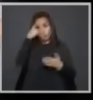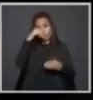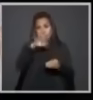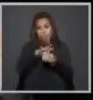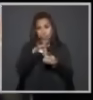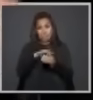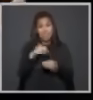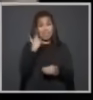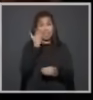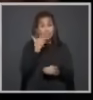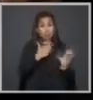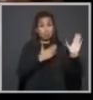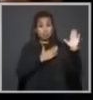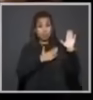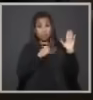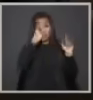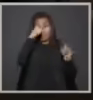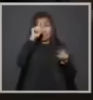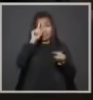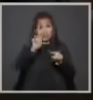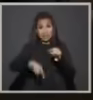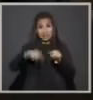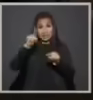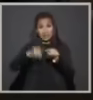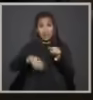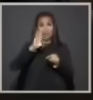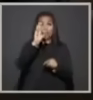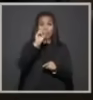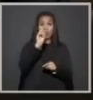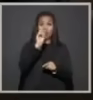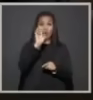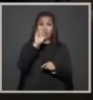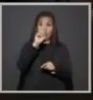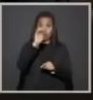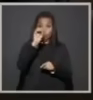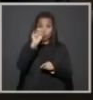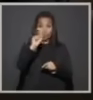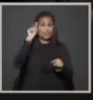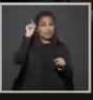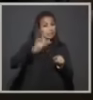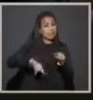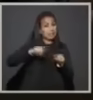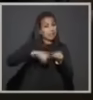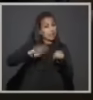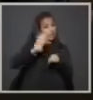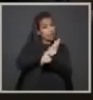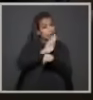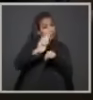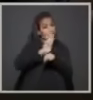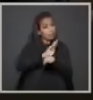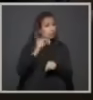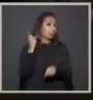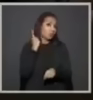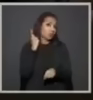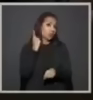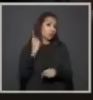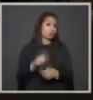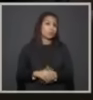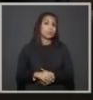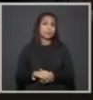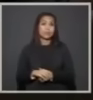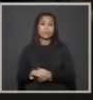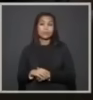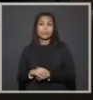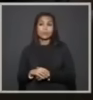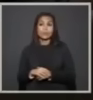de quitar fueros y de quitar privilegios. O sea, ese es un compromiso.